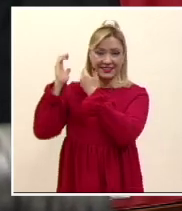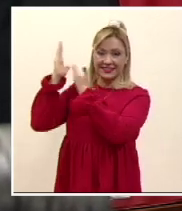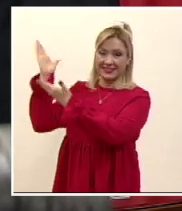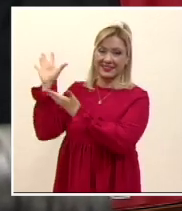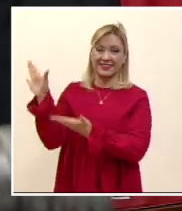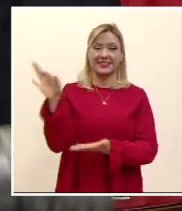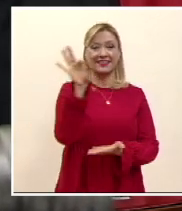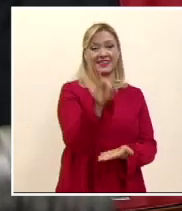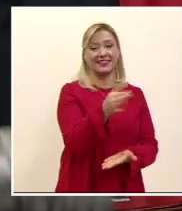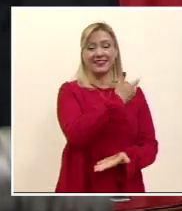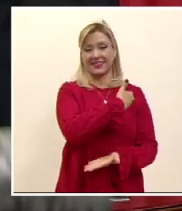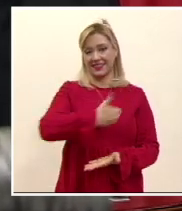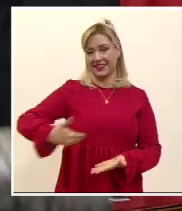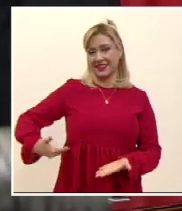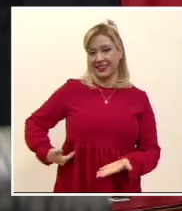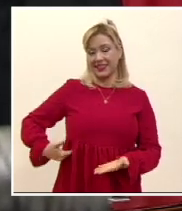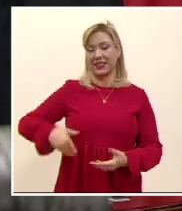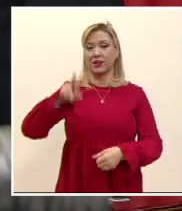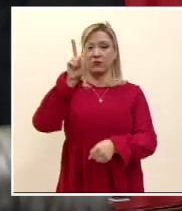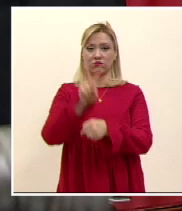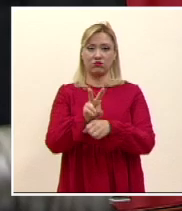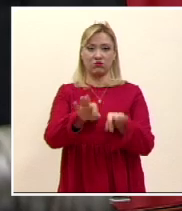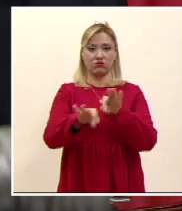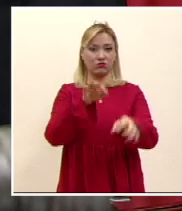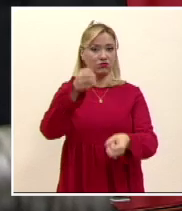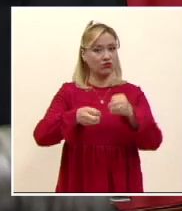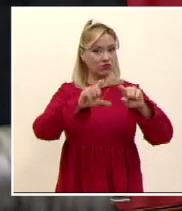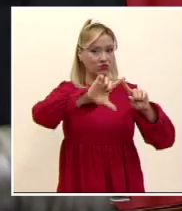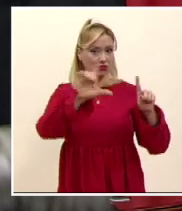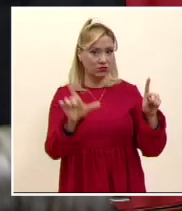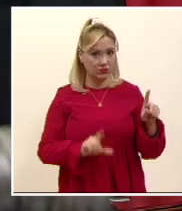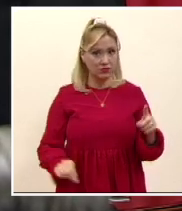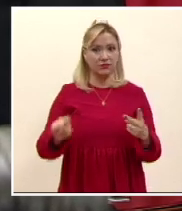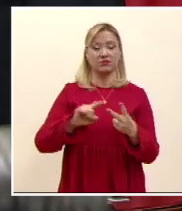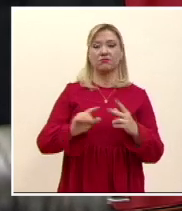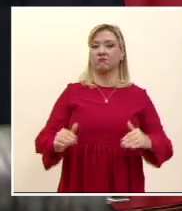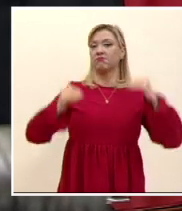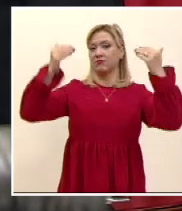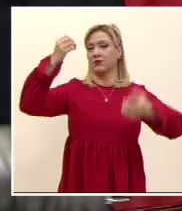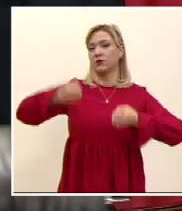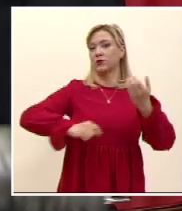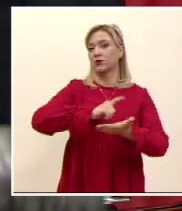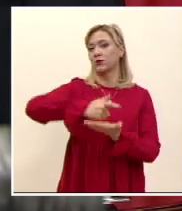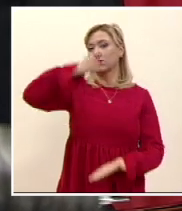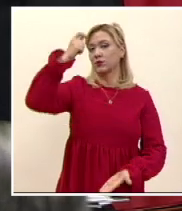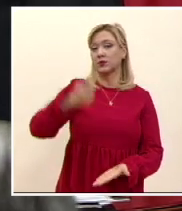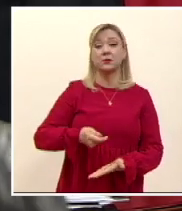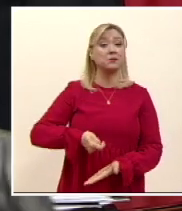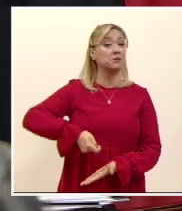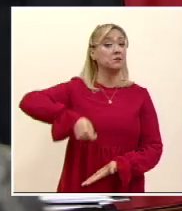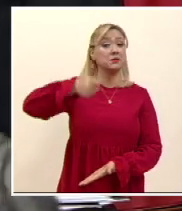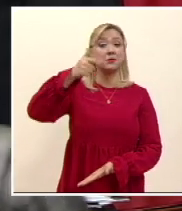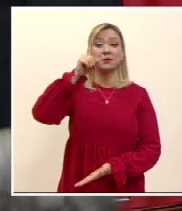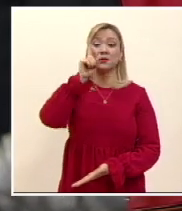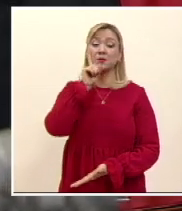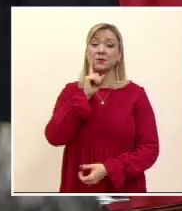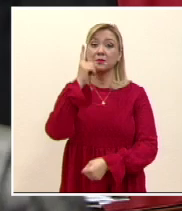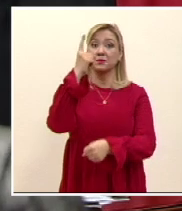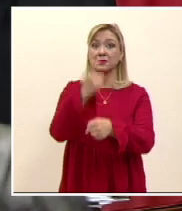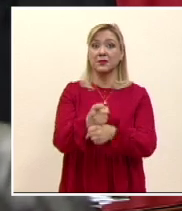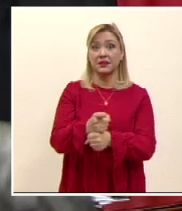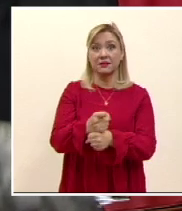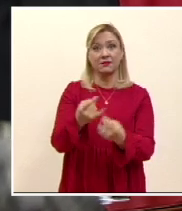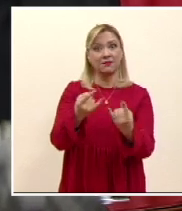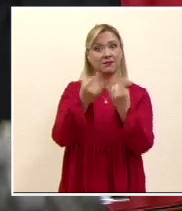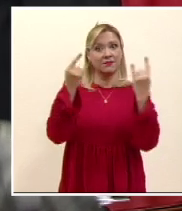de la Nación y del Consejo de la Judicatura Federal, convirtiéndose en la primera mujer en asumir la presidencia